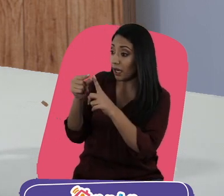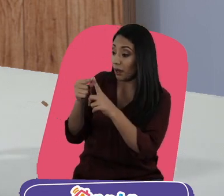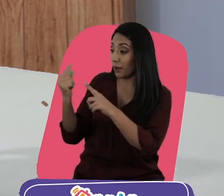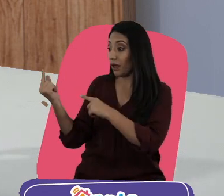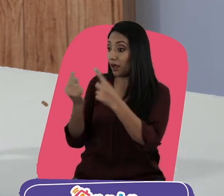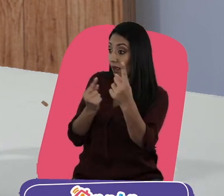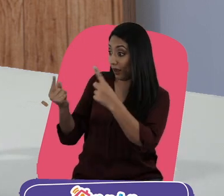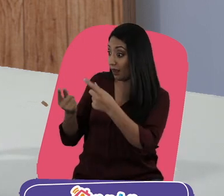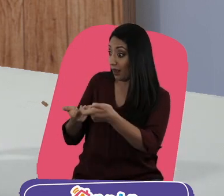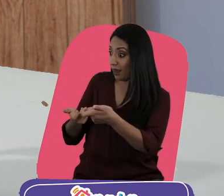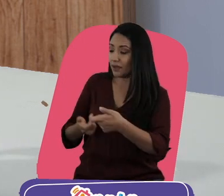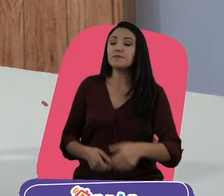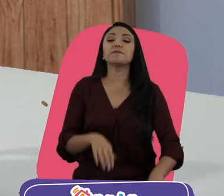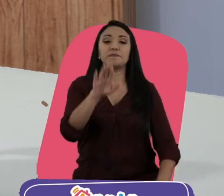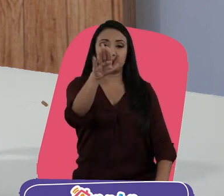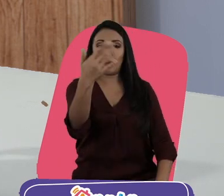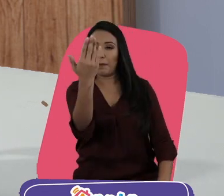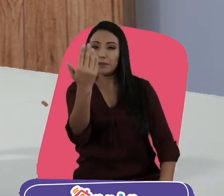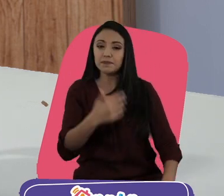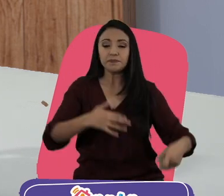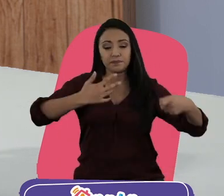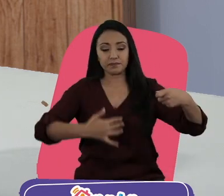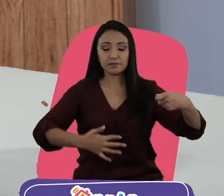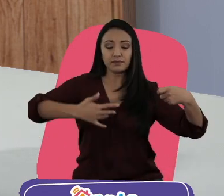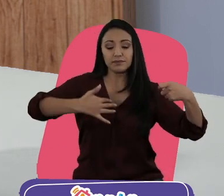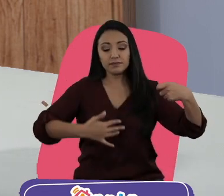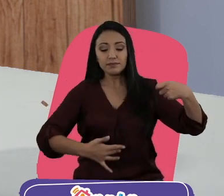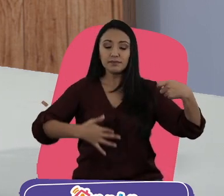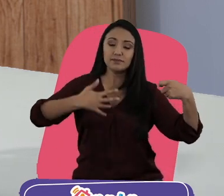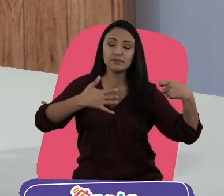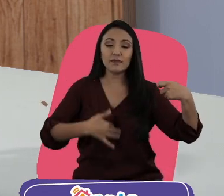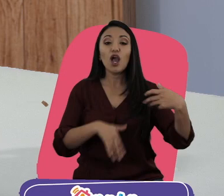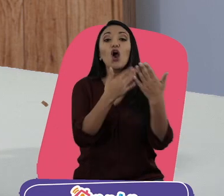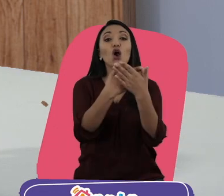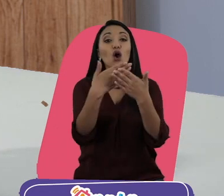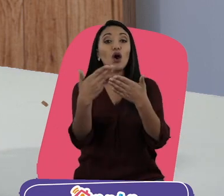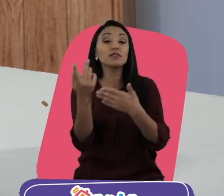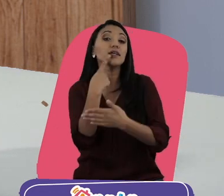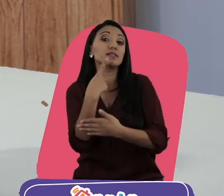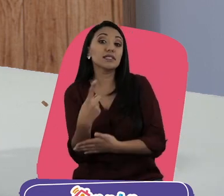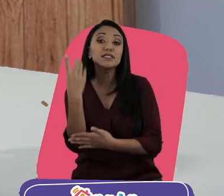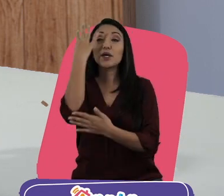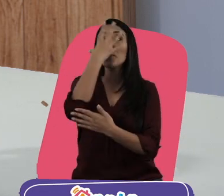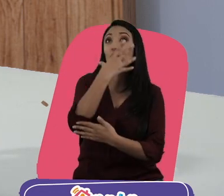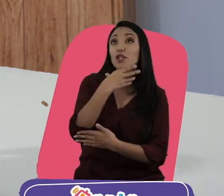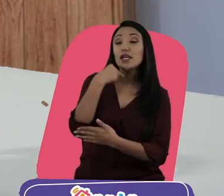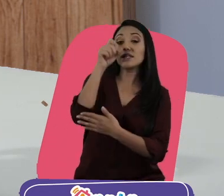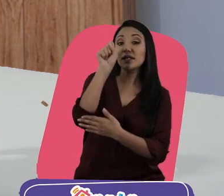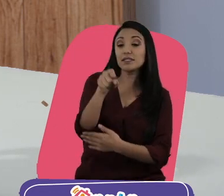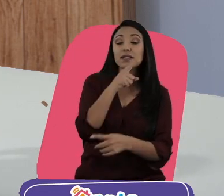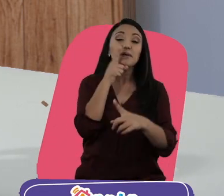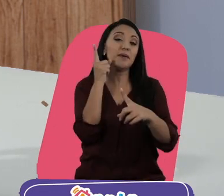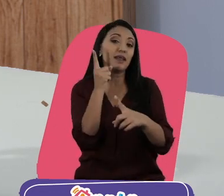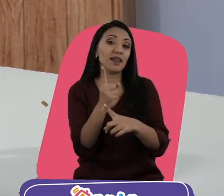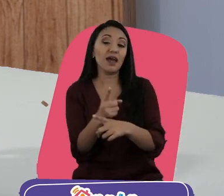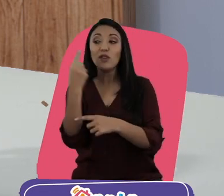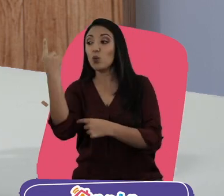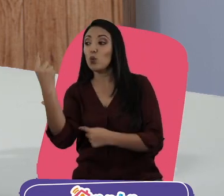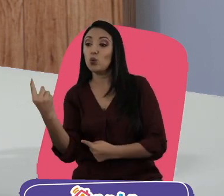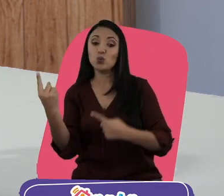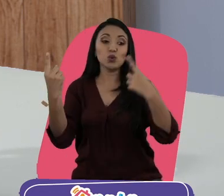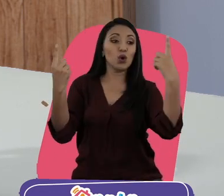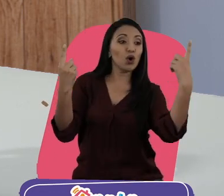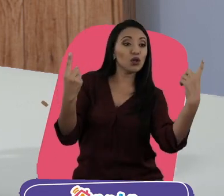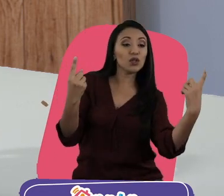sí señor, el uno del otro, ¿te parece? Ok, veamos qué pasa. Diciendo cosas siempre buenas, sí señor, el